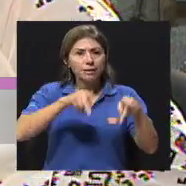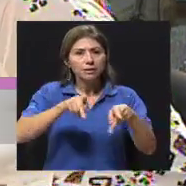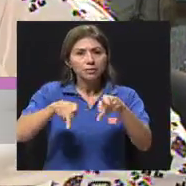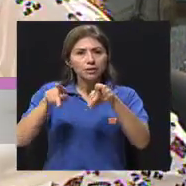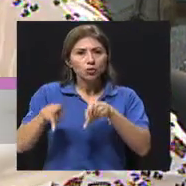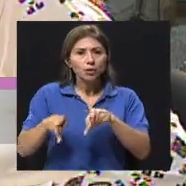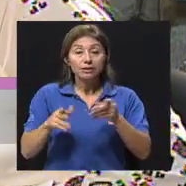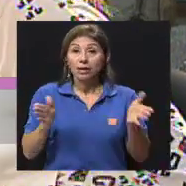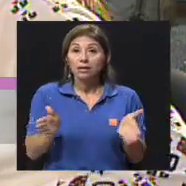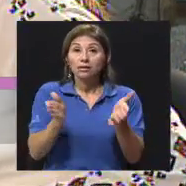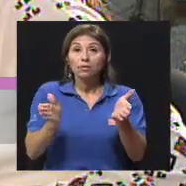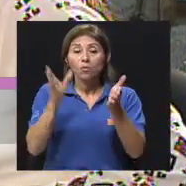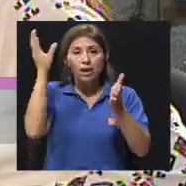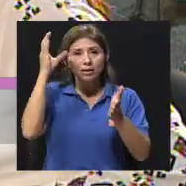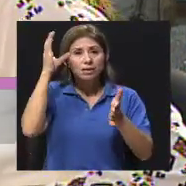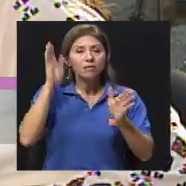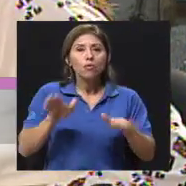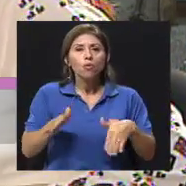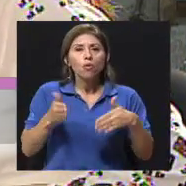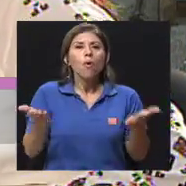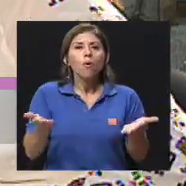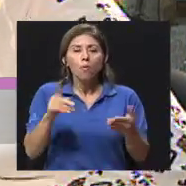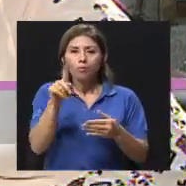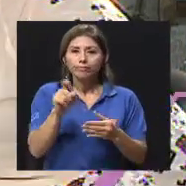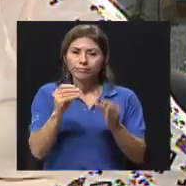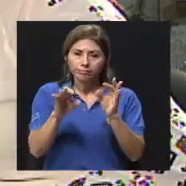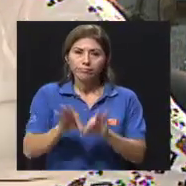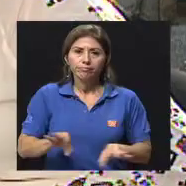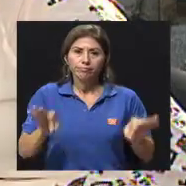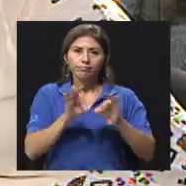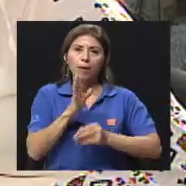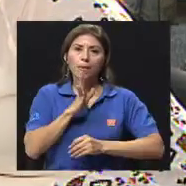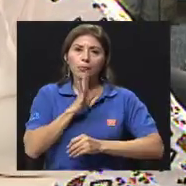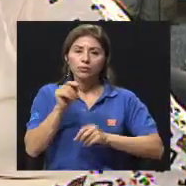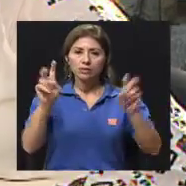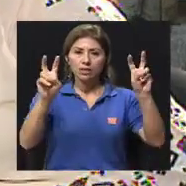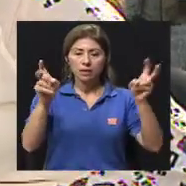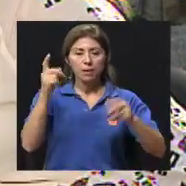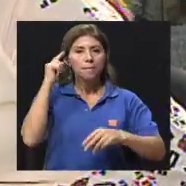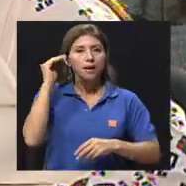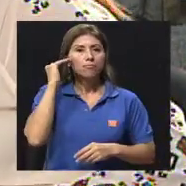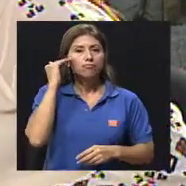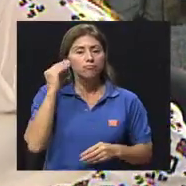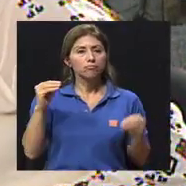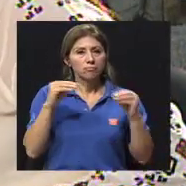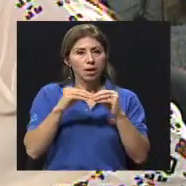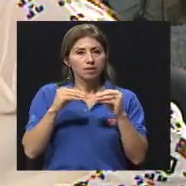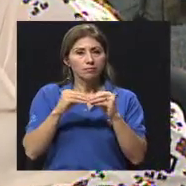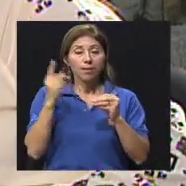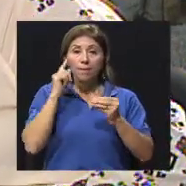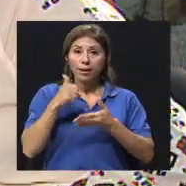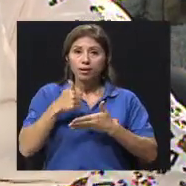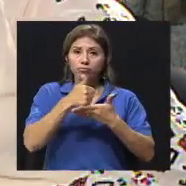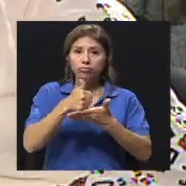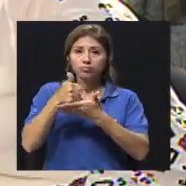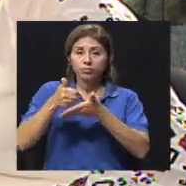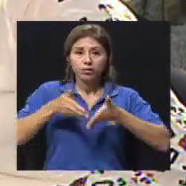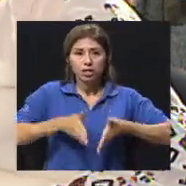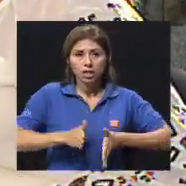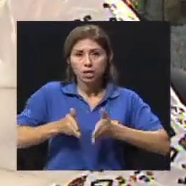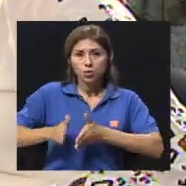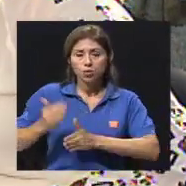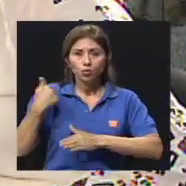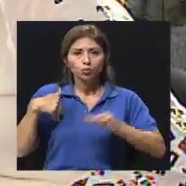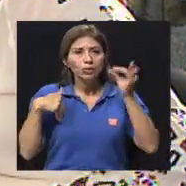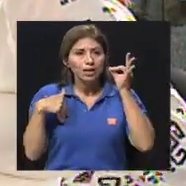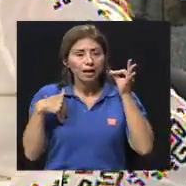Y por esta razón, Saúl, es que vamos a hablar sobre este tema el día de hoy para poder conocer más, para incluso ayudar a estos hijos e hijas a que ellos